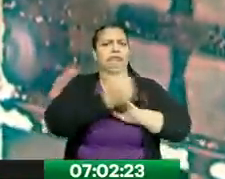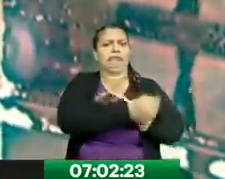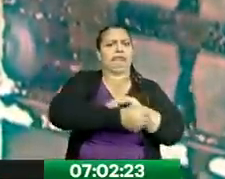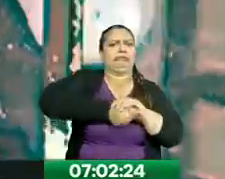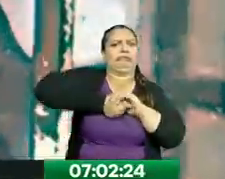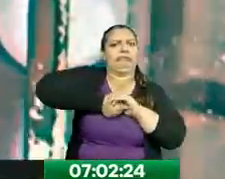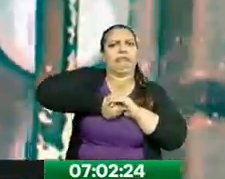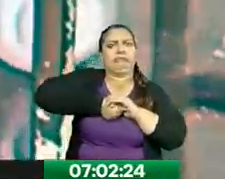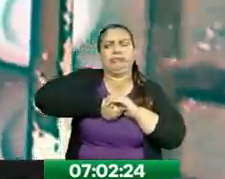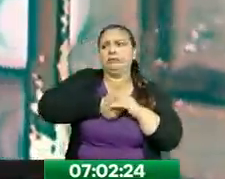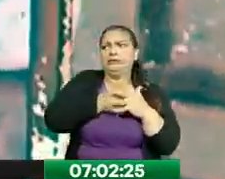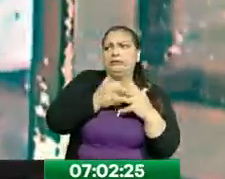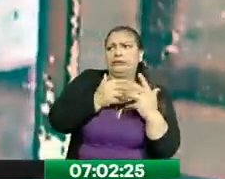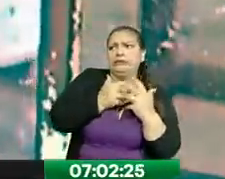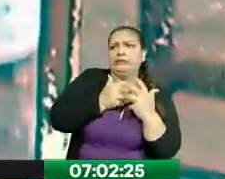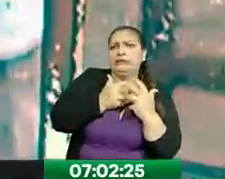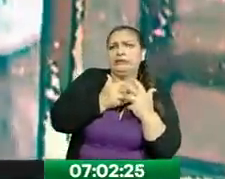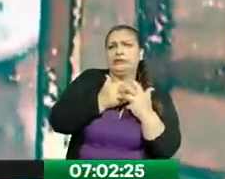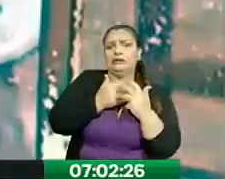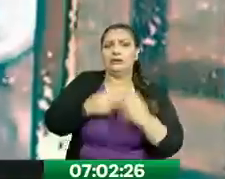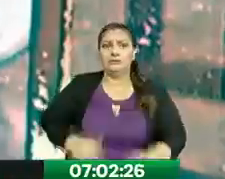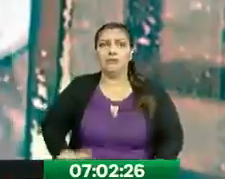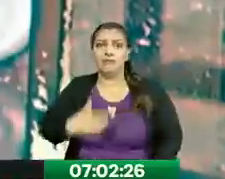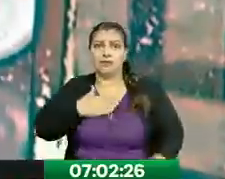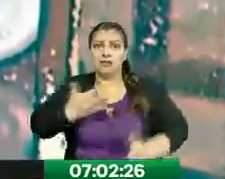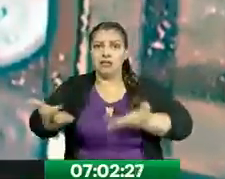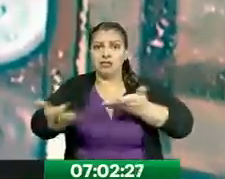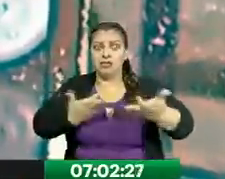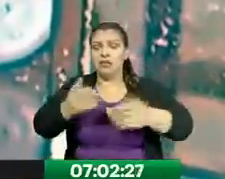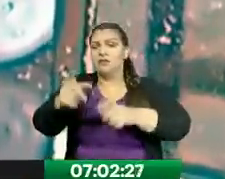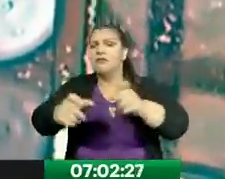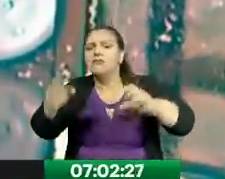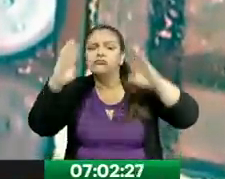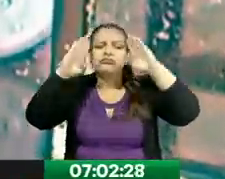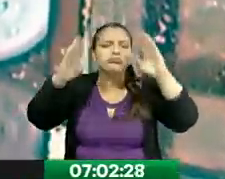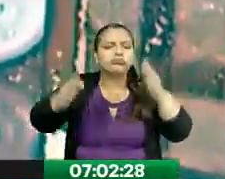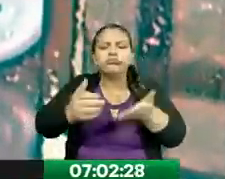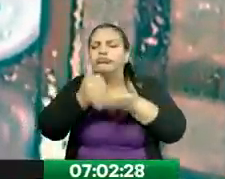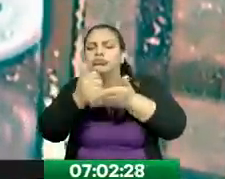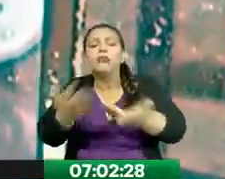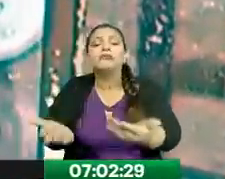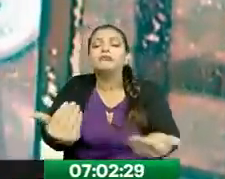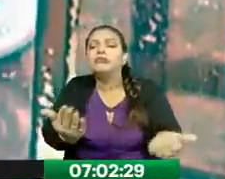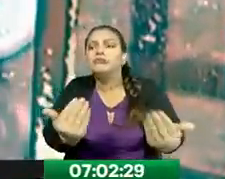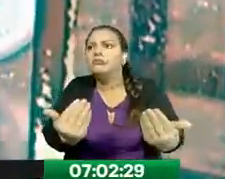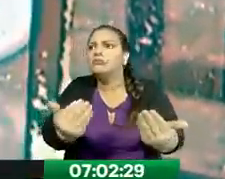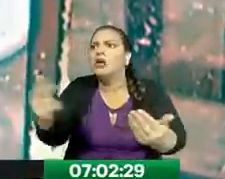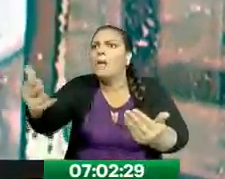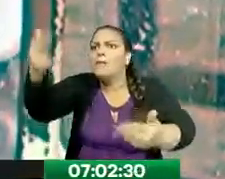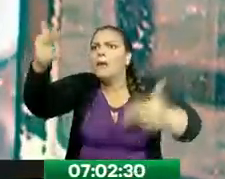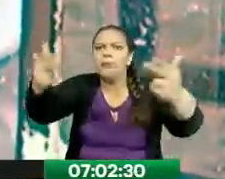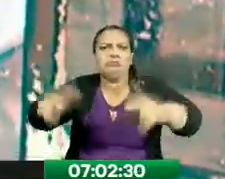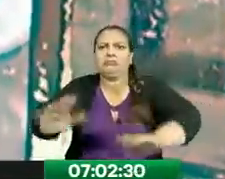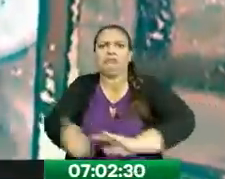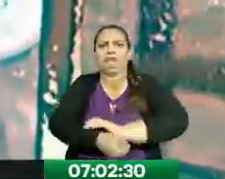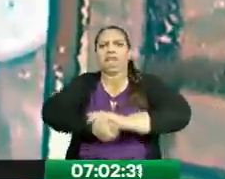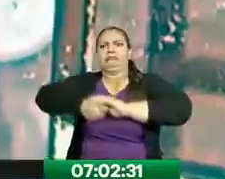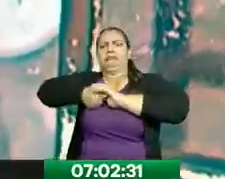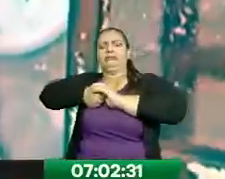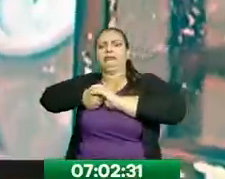porque yo estaba atendiendo a los clientes ya la verdadera y lo que hice fue entender mis comentarios